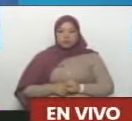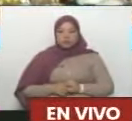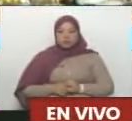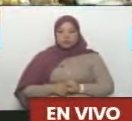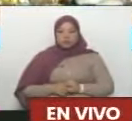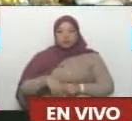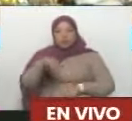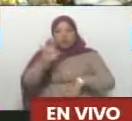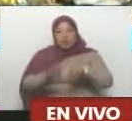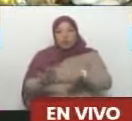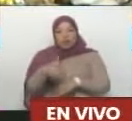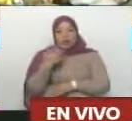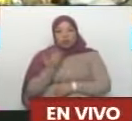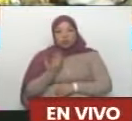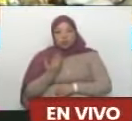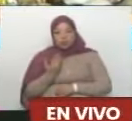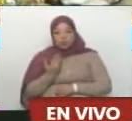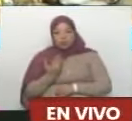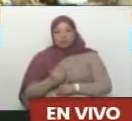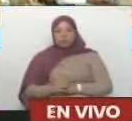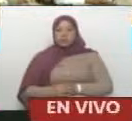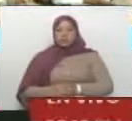En quinto lugar,